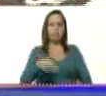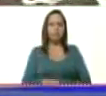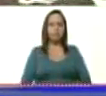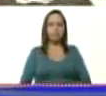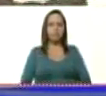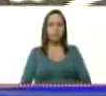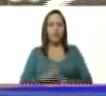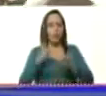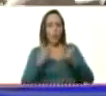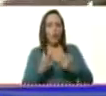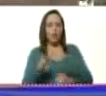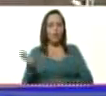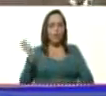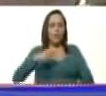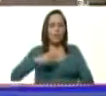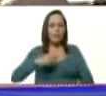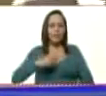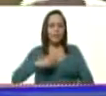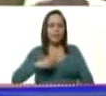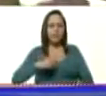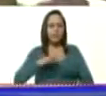¿cuántos meses tiene?